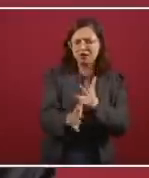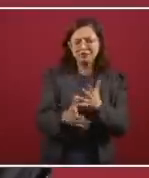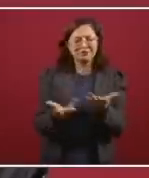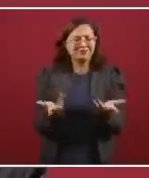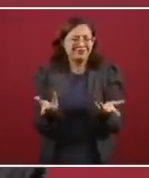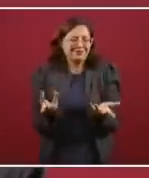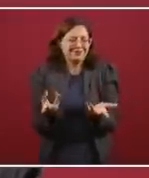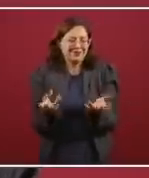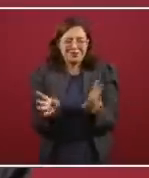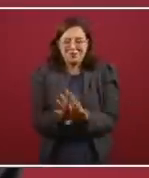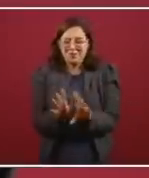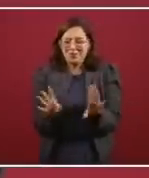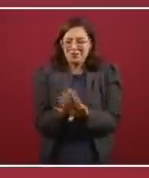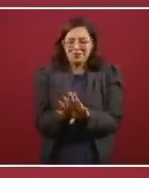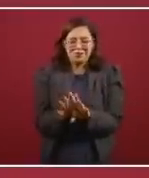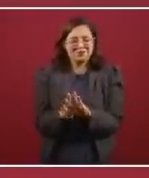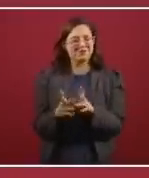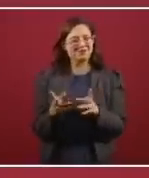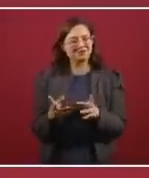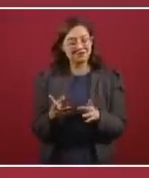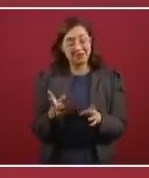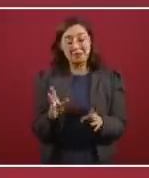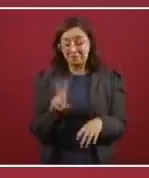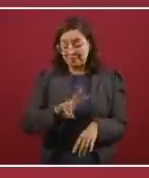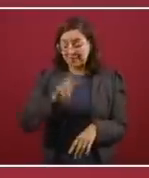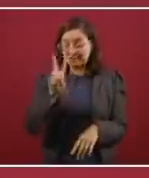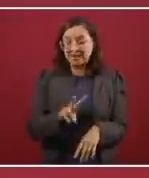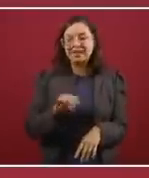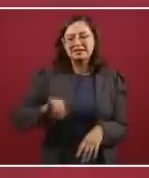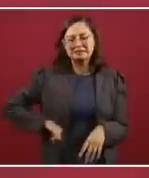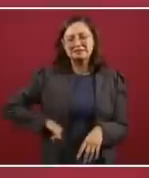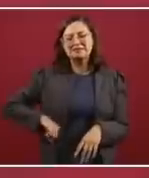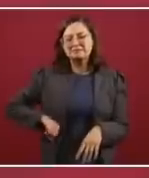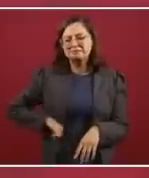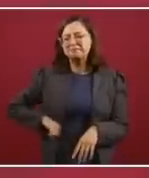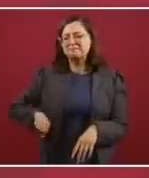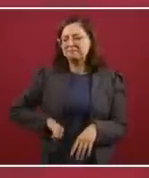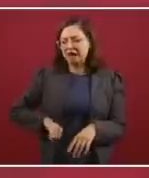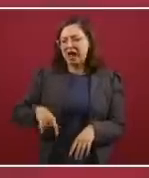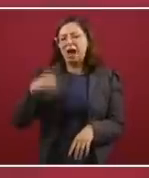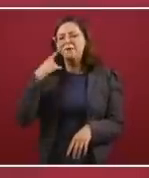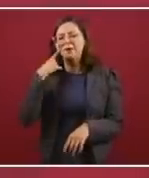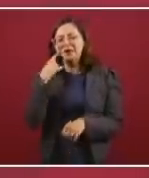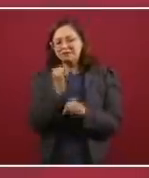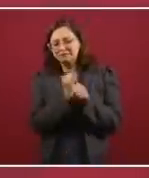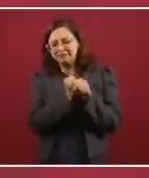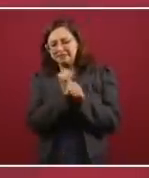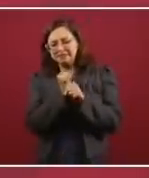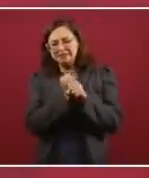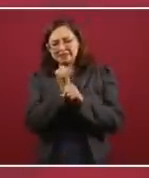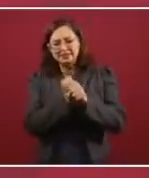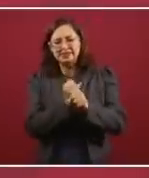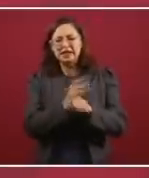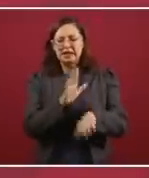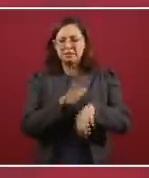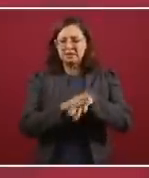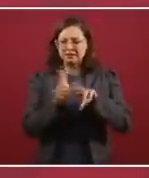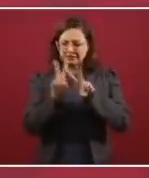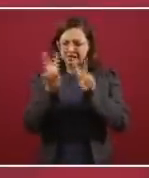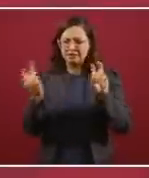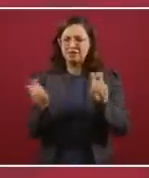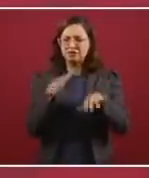Sería hasta interesante hacer una investigación sobre este tema.